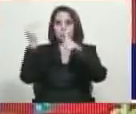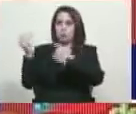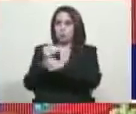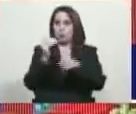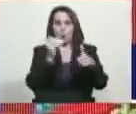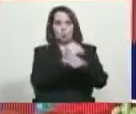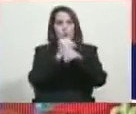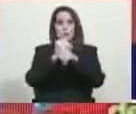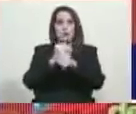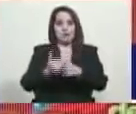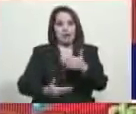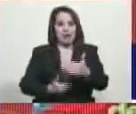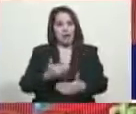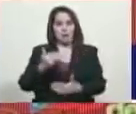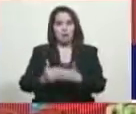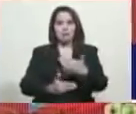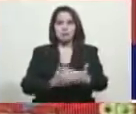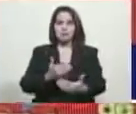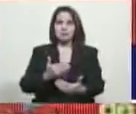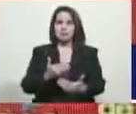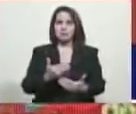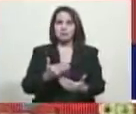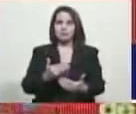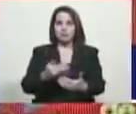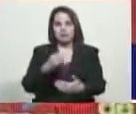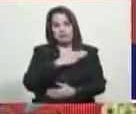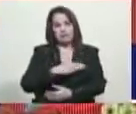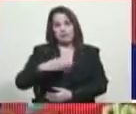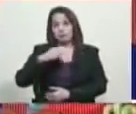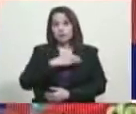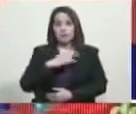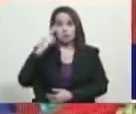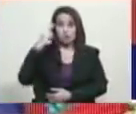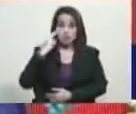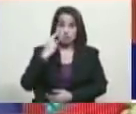avances de la Misión Rivas y de las misiones